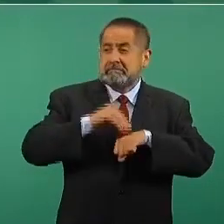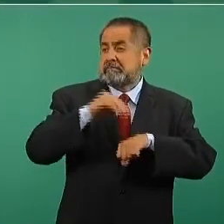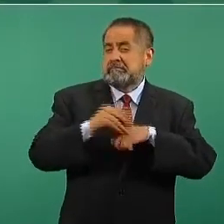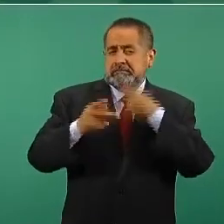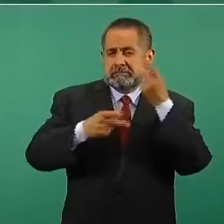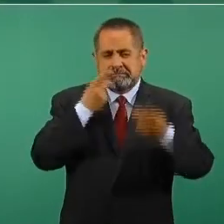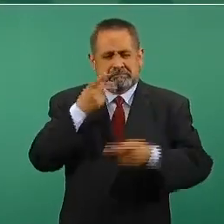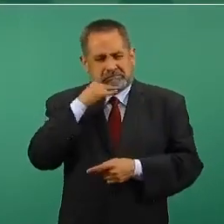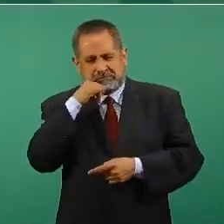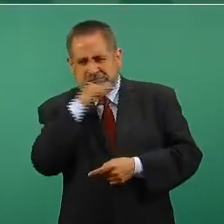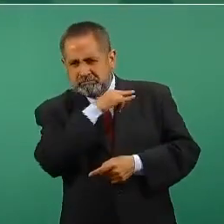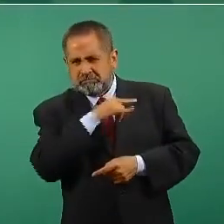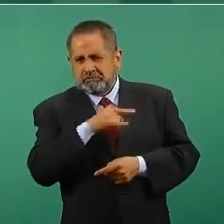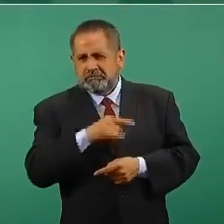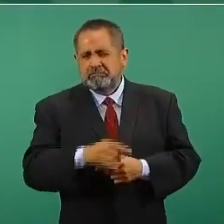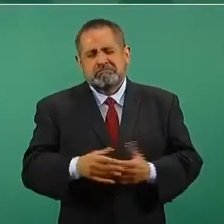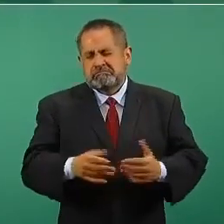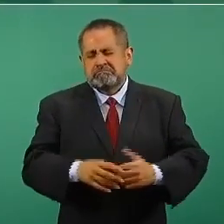mucha hipocresía,